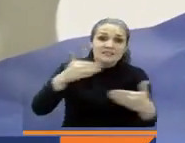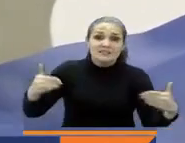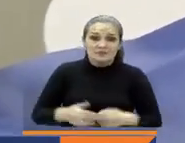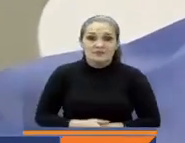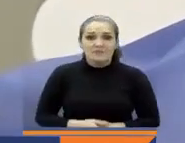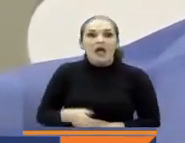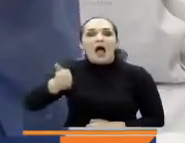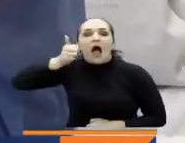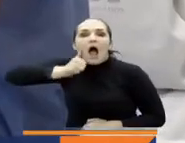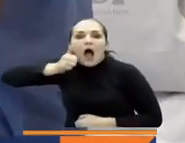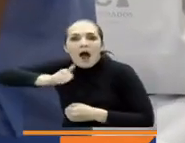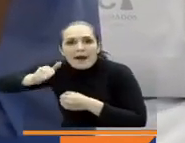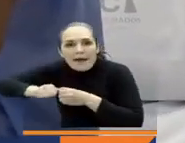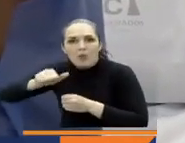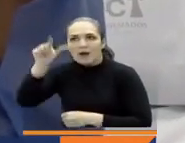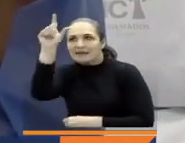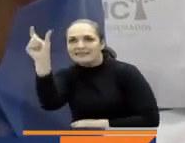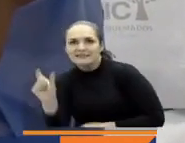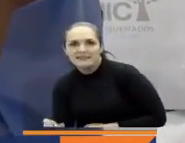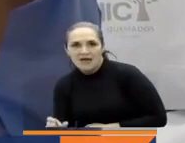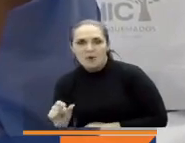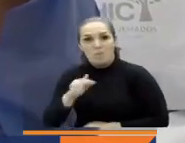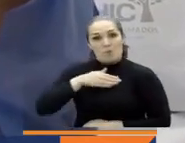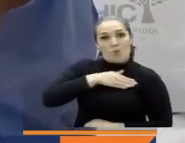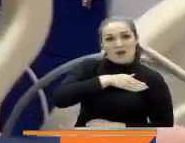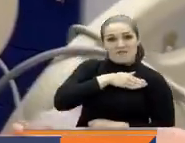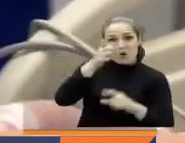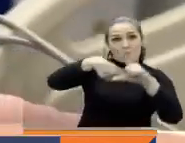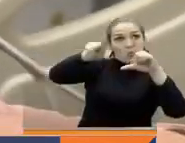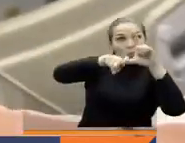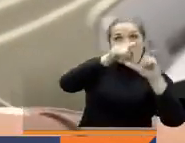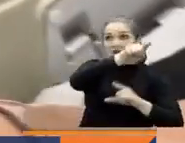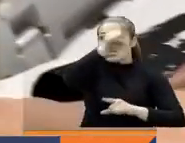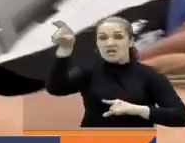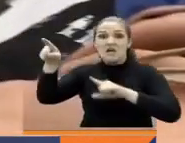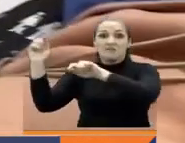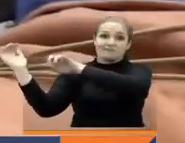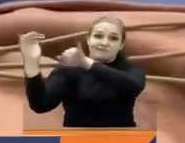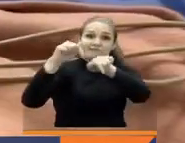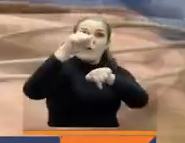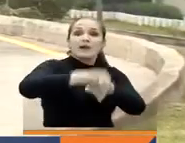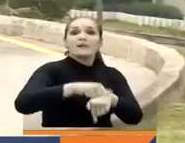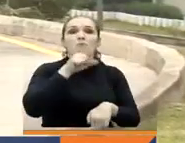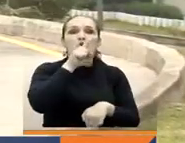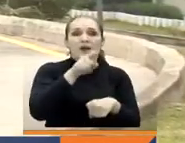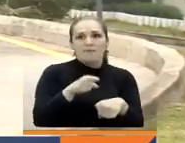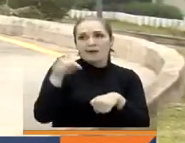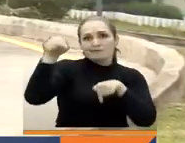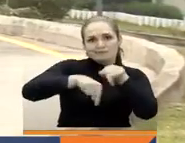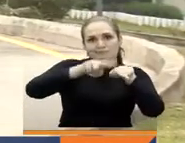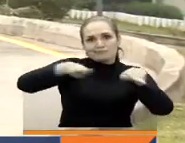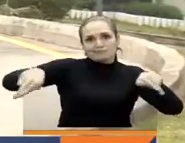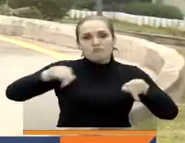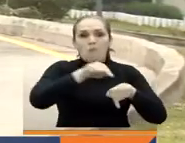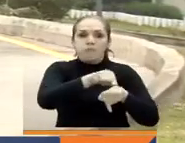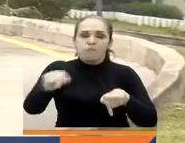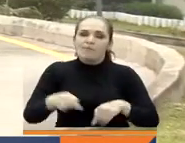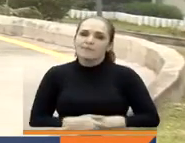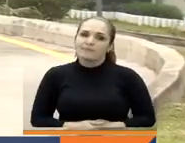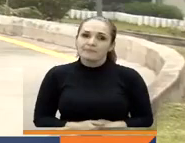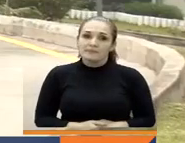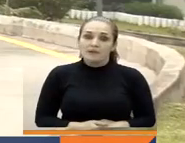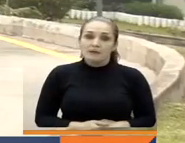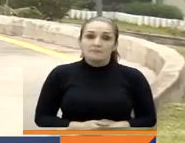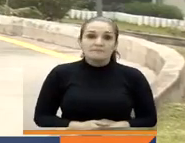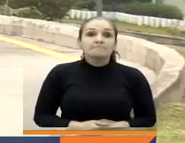Arauca, Cesar, Bolívar y La Guajira han sido atendidos en esta unidad de quemados. Muy bien, se espera que en la medida